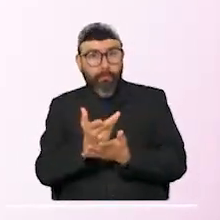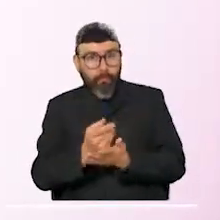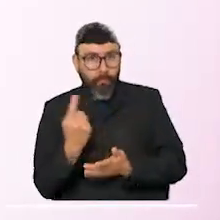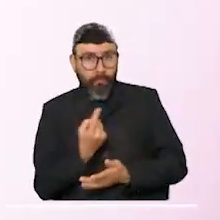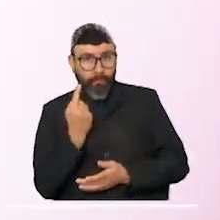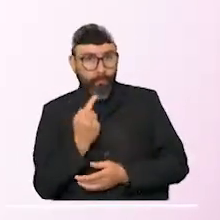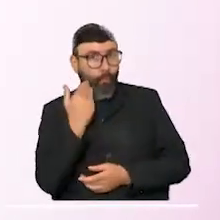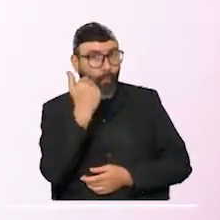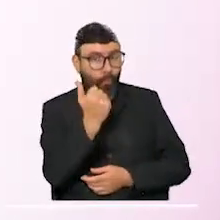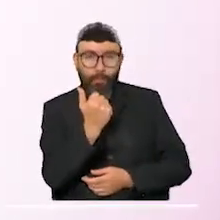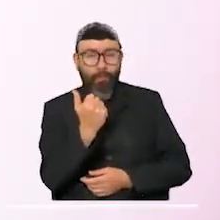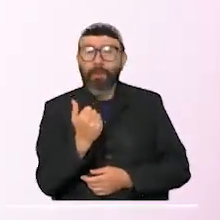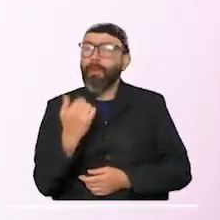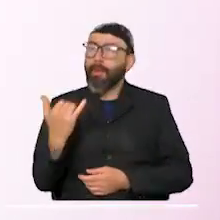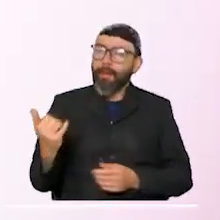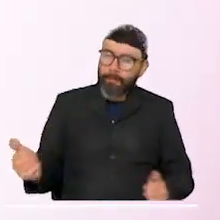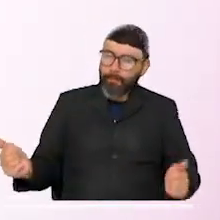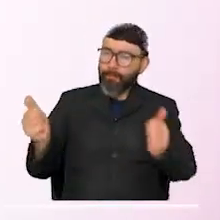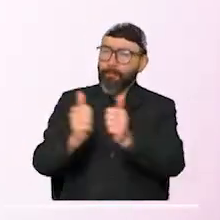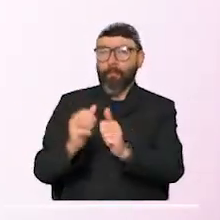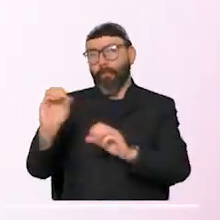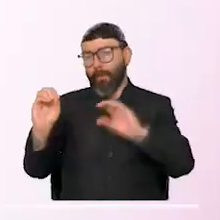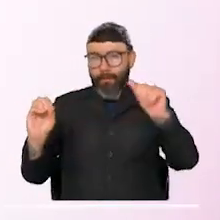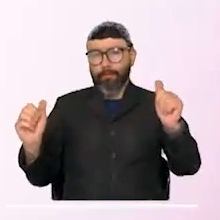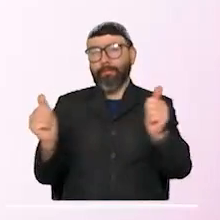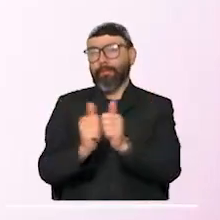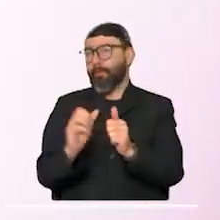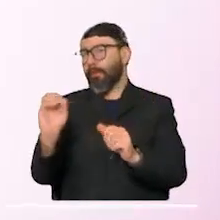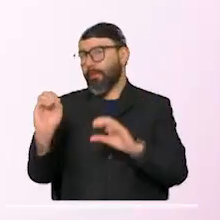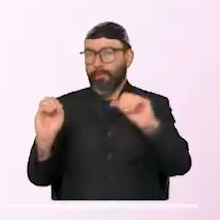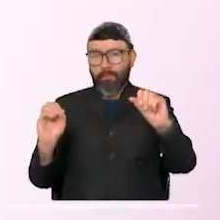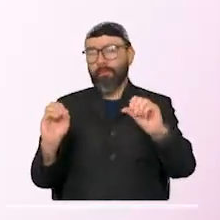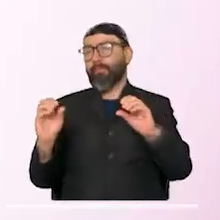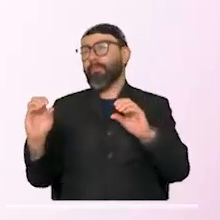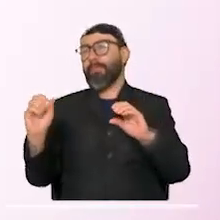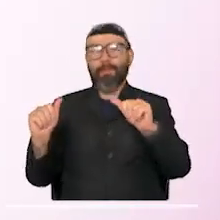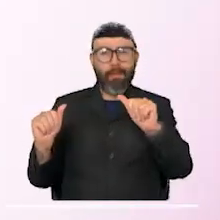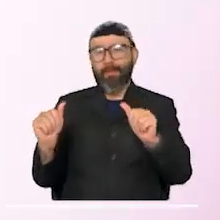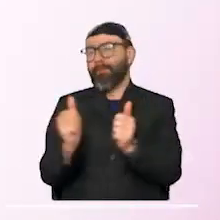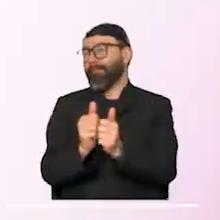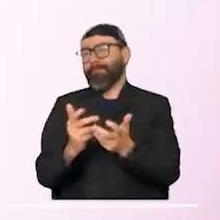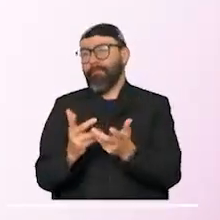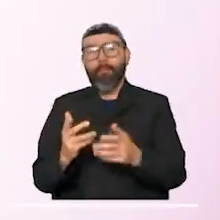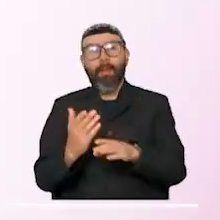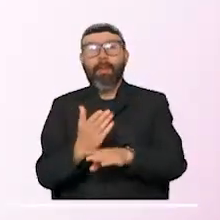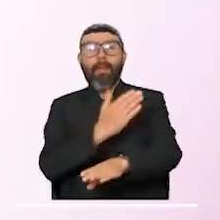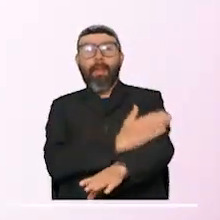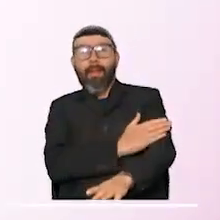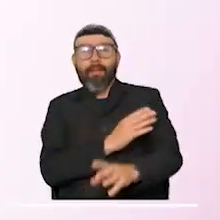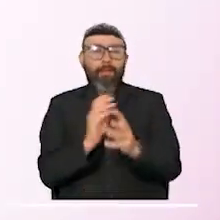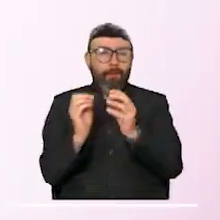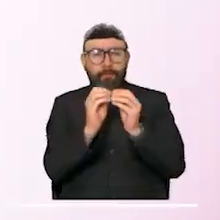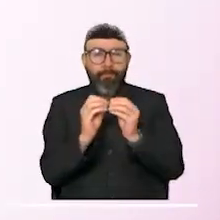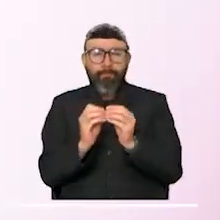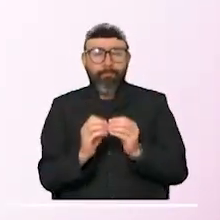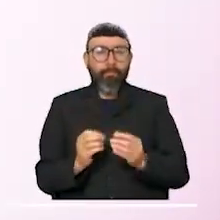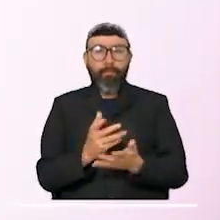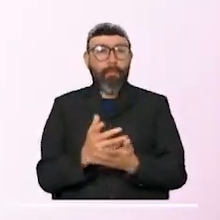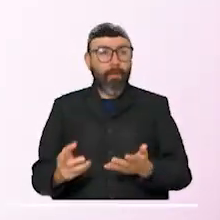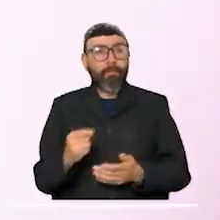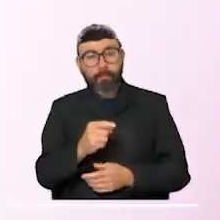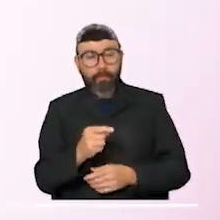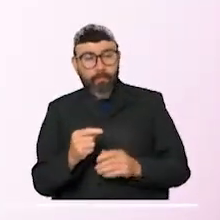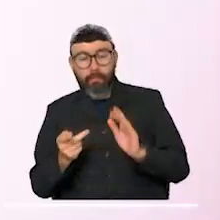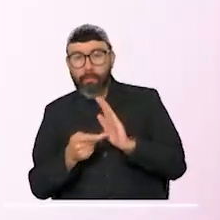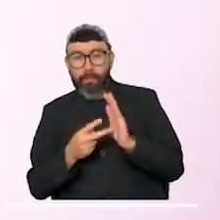es un tip para ese relacionamiento en pareja Entonces ese relacionamiento con el hombre ese preámbulo lo que decíamos ahorita realmente tener